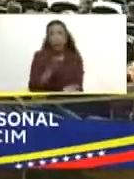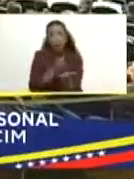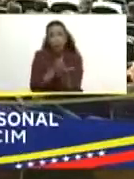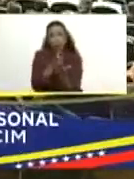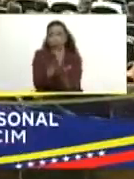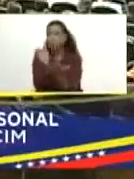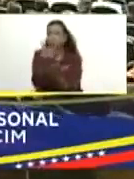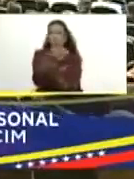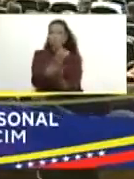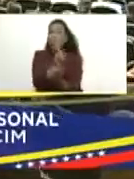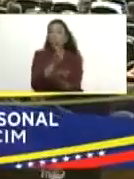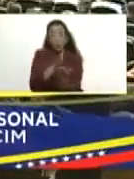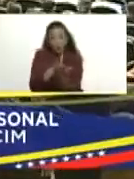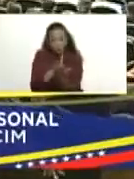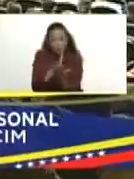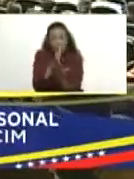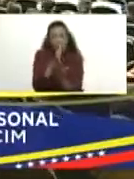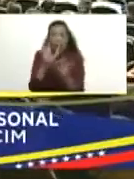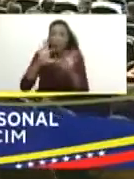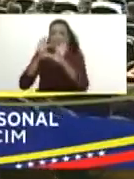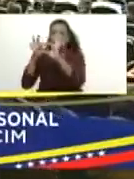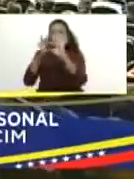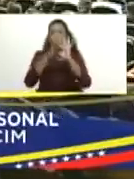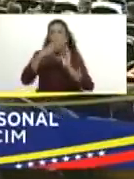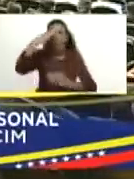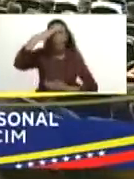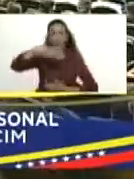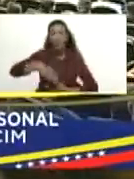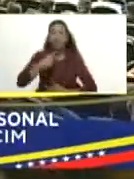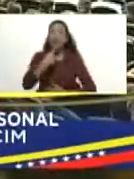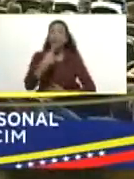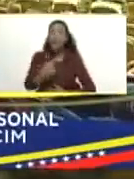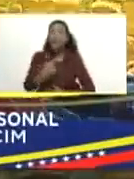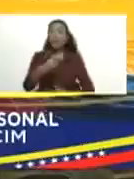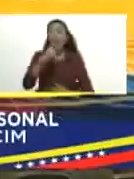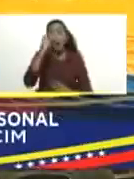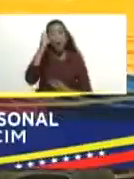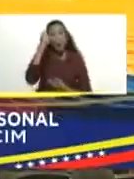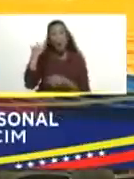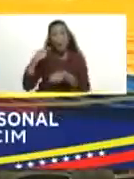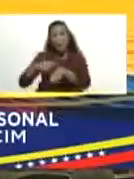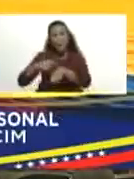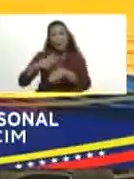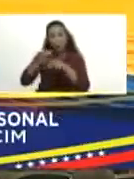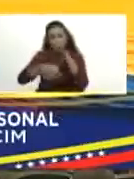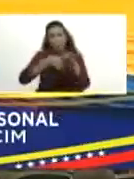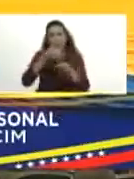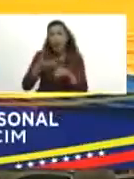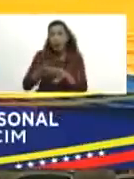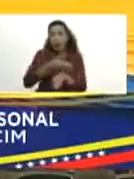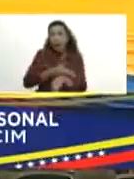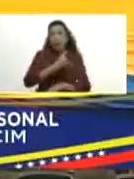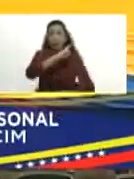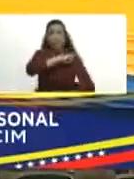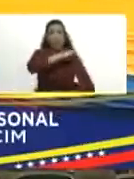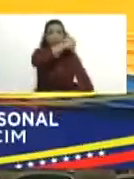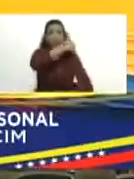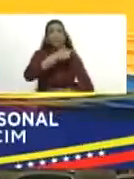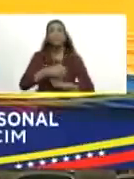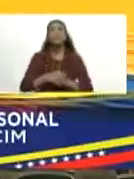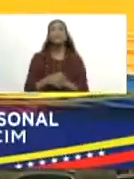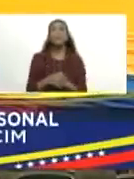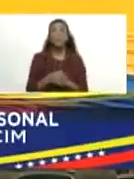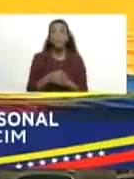dar resultados a la gran familia militar. Esto lo decía hace pocos minutos el presidente de la República Bolivariana de